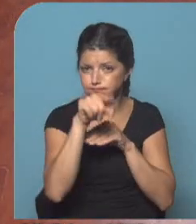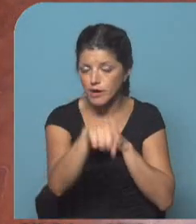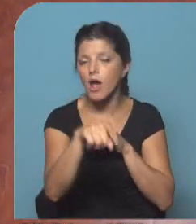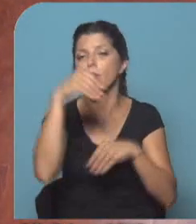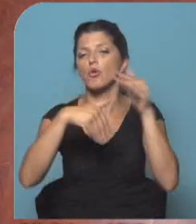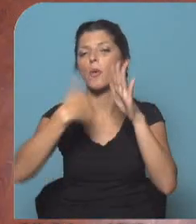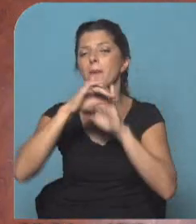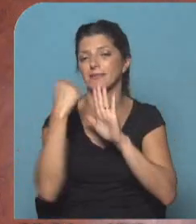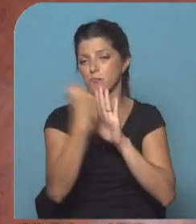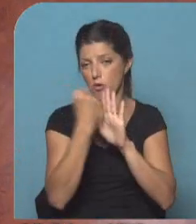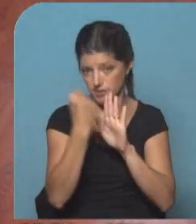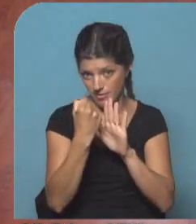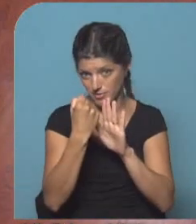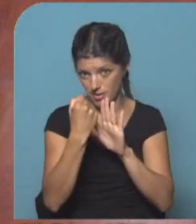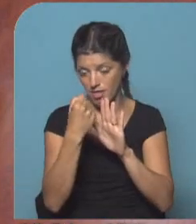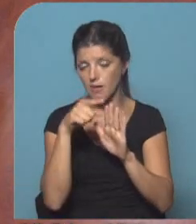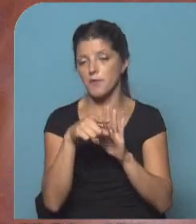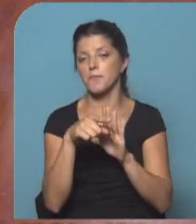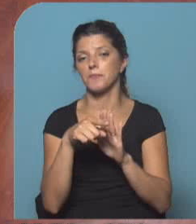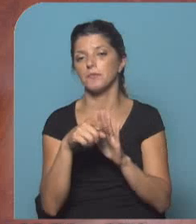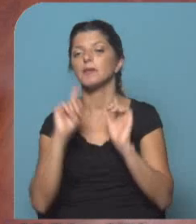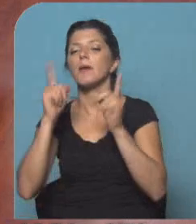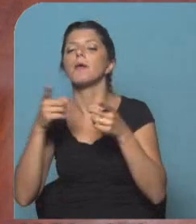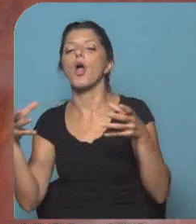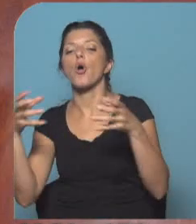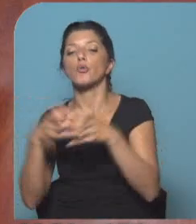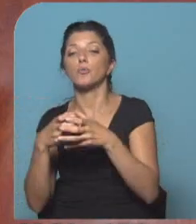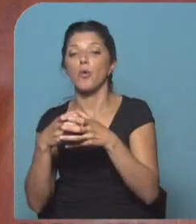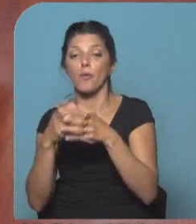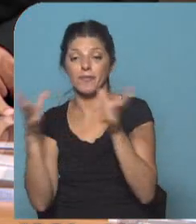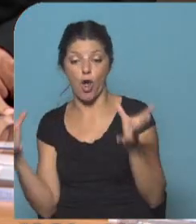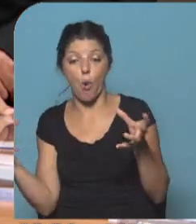un bloque constitucionalista, como lo llaman ellos, o unionista, llamémoslo así,